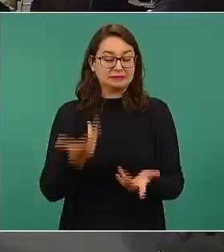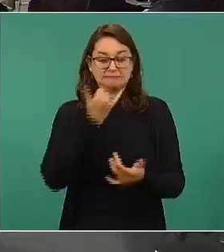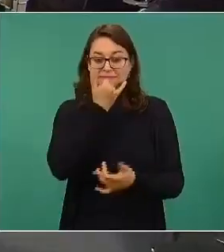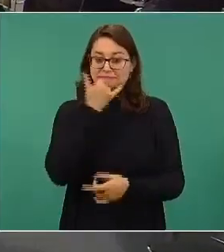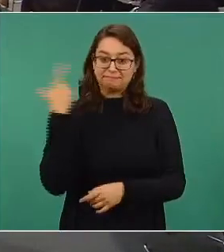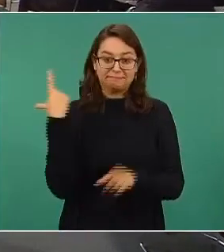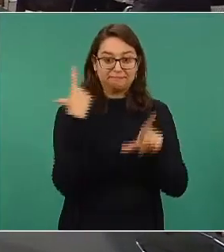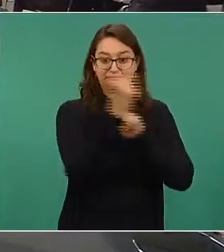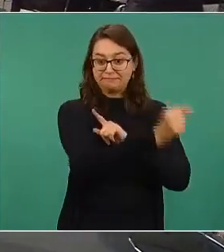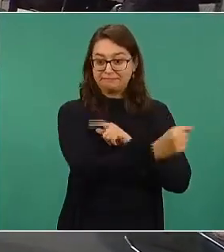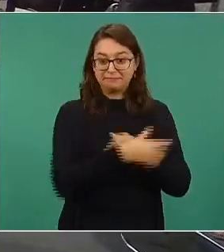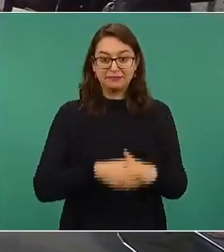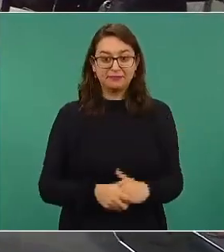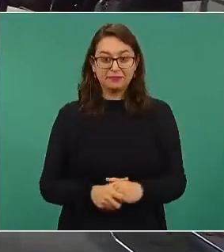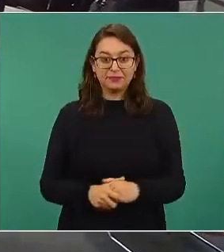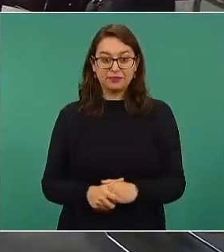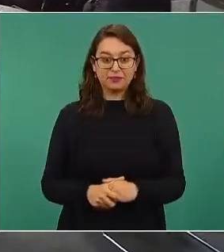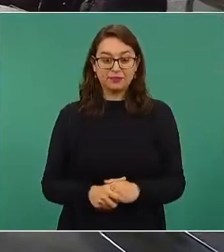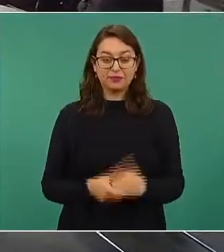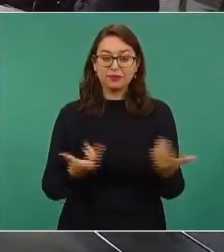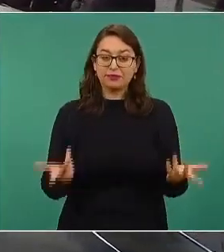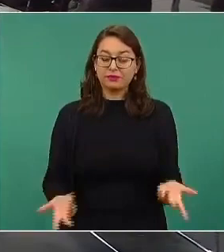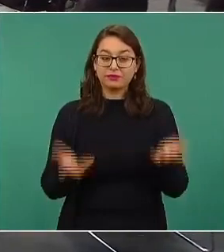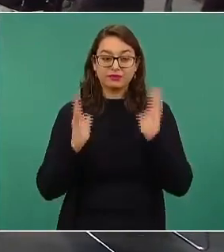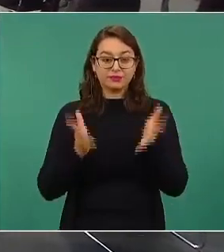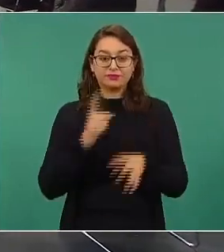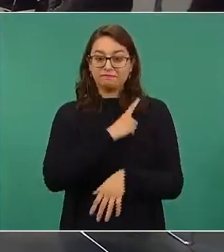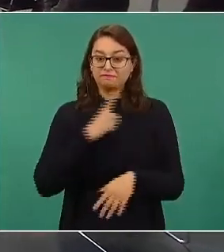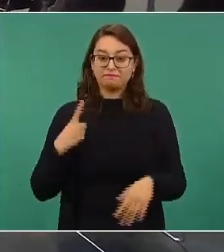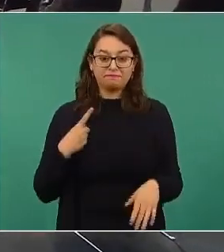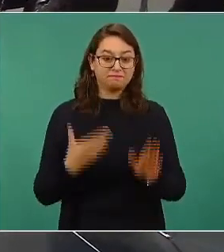esperando. Ya me están esperando.